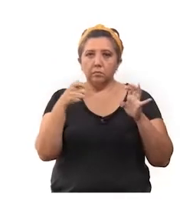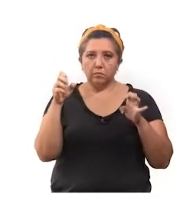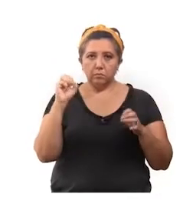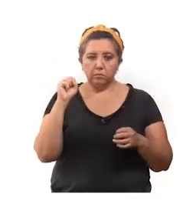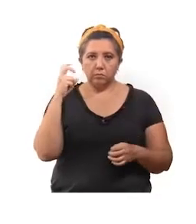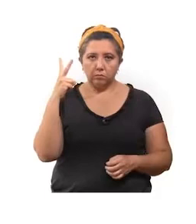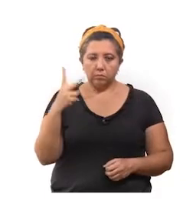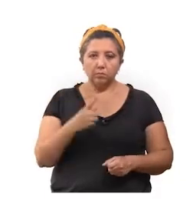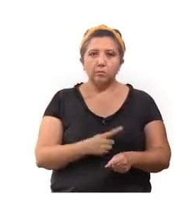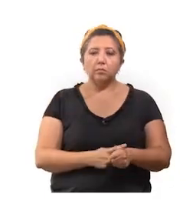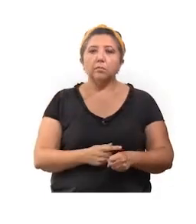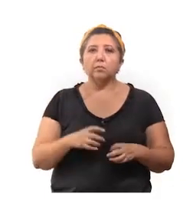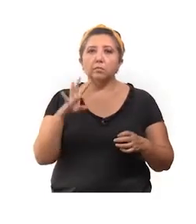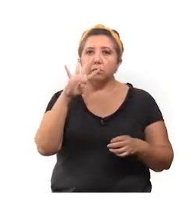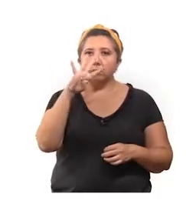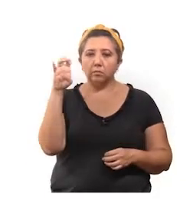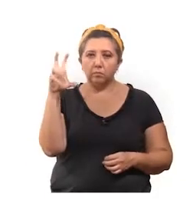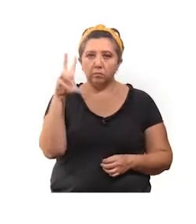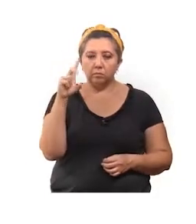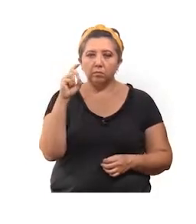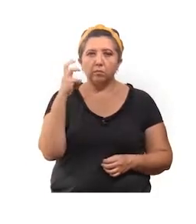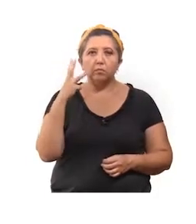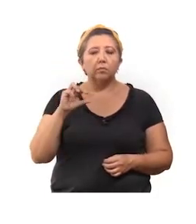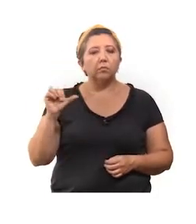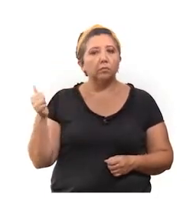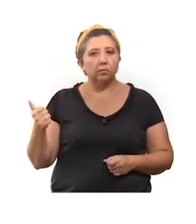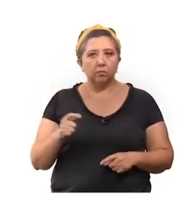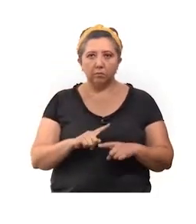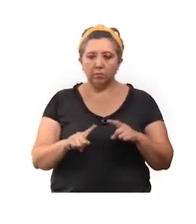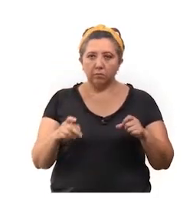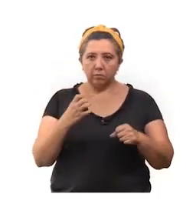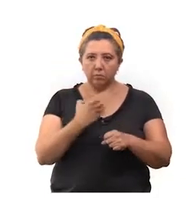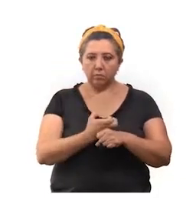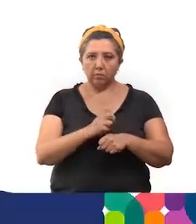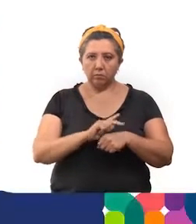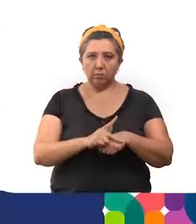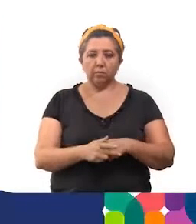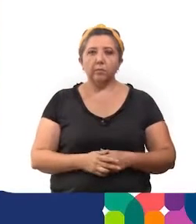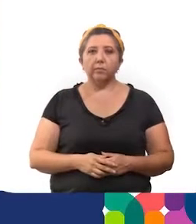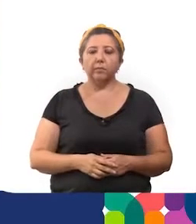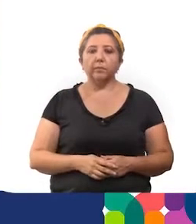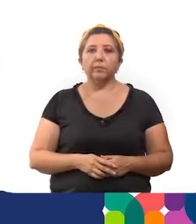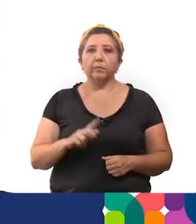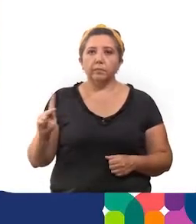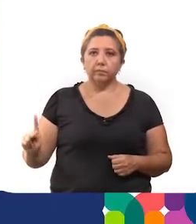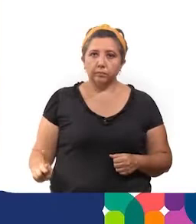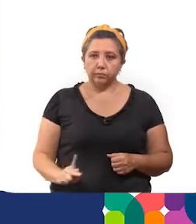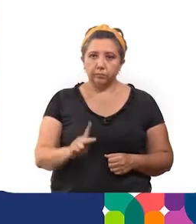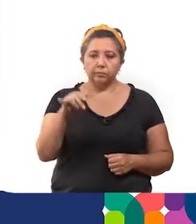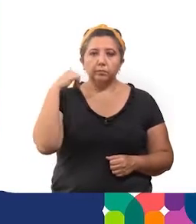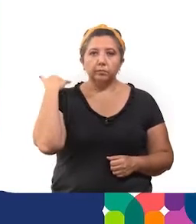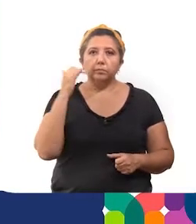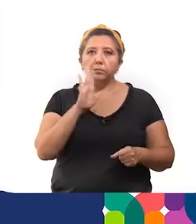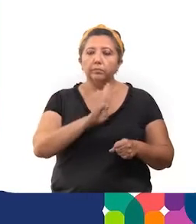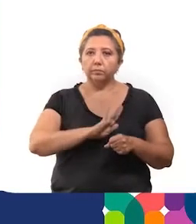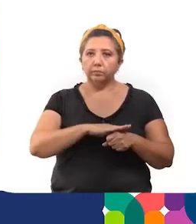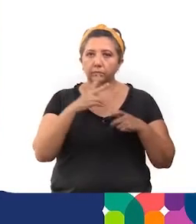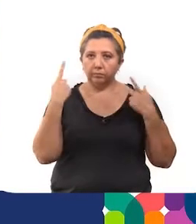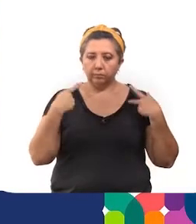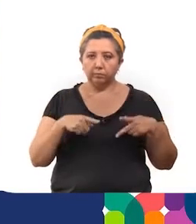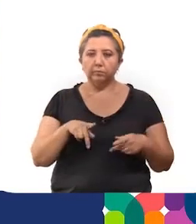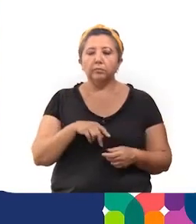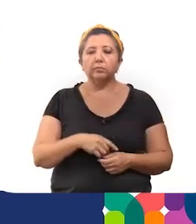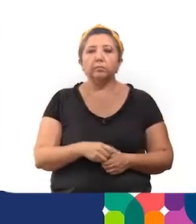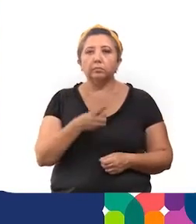49.762 casos positivos, 433 son de otro país u otro estado. Los municipios de Yucatán con mayor número de